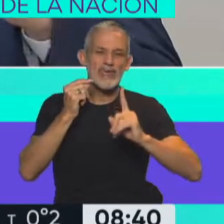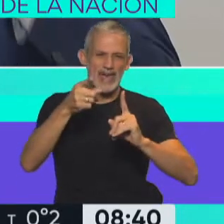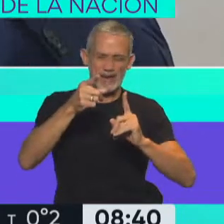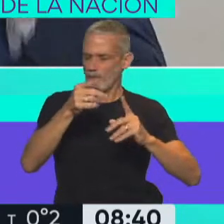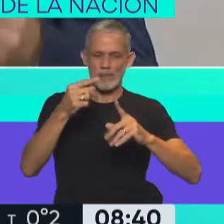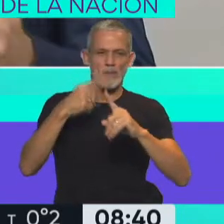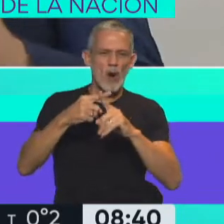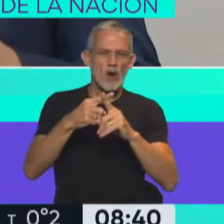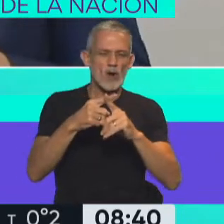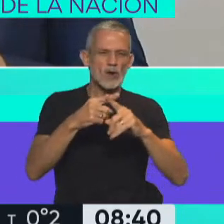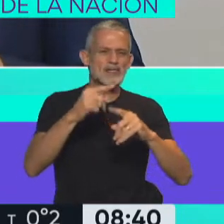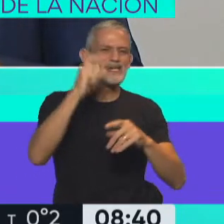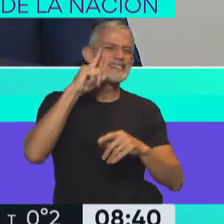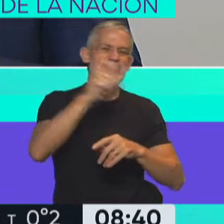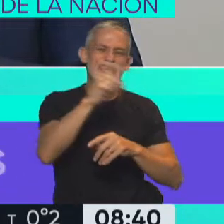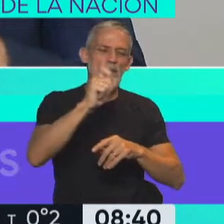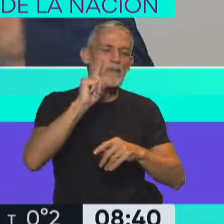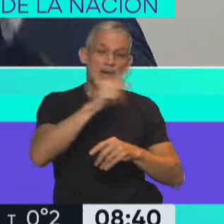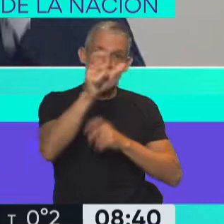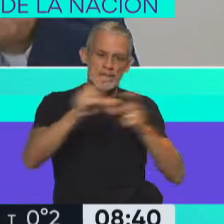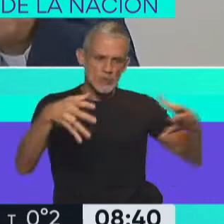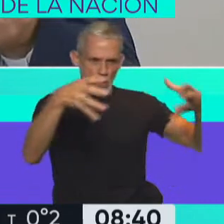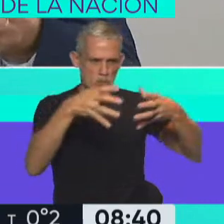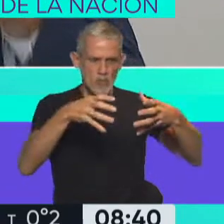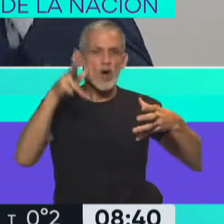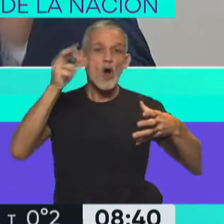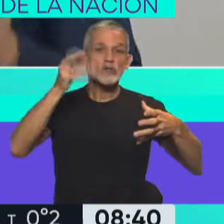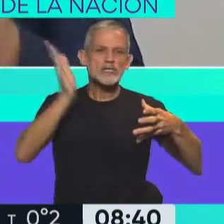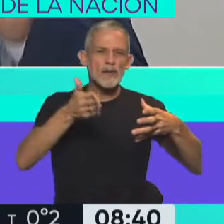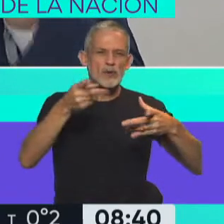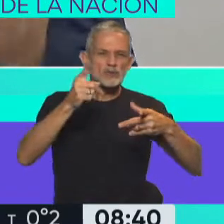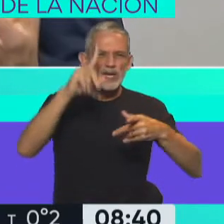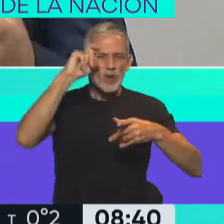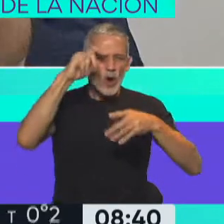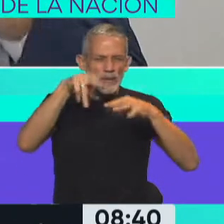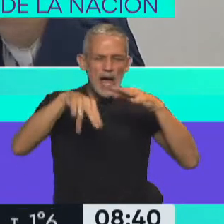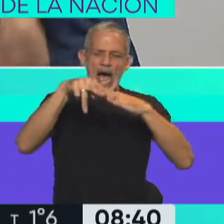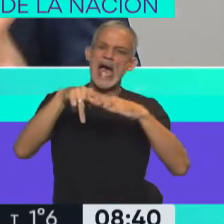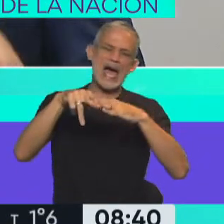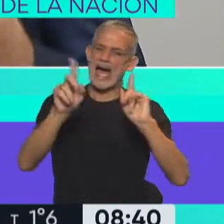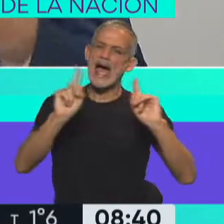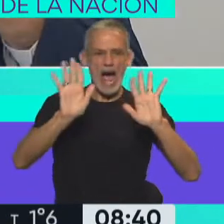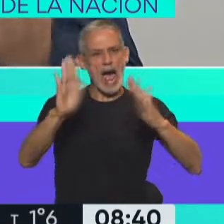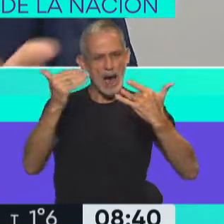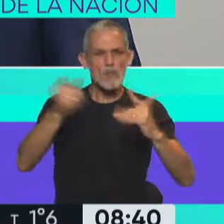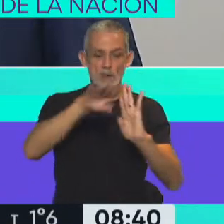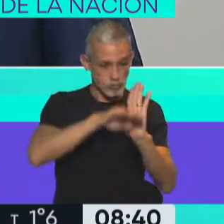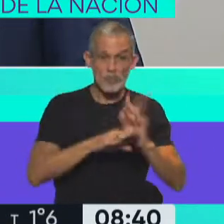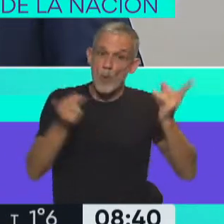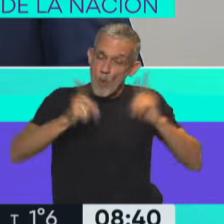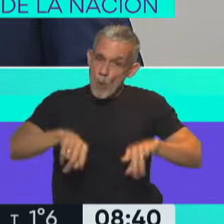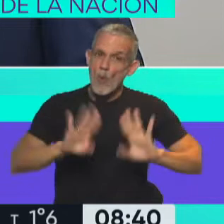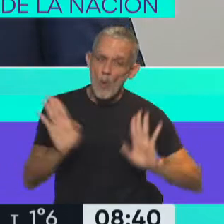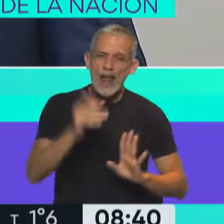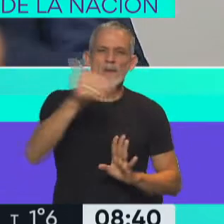y que no hay una ocupación de las camas de cuidados intensivos superior al 80, se puede retomar con todos los protocolos, con todos los cuidados,